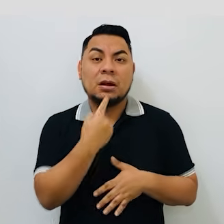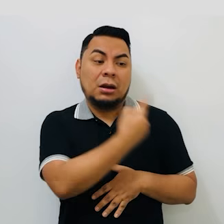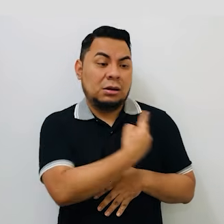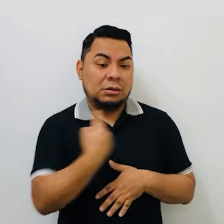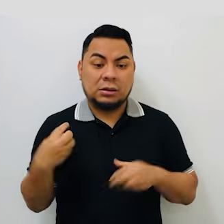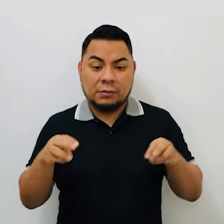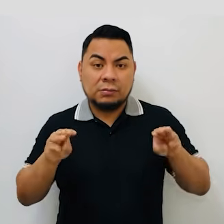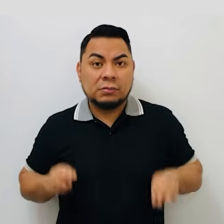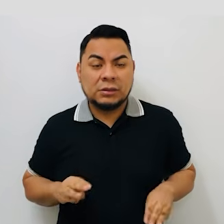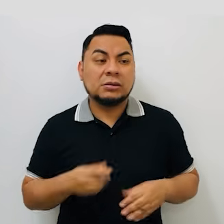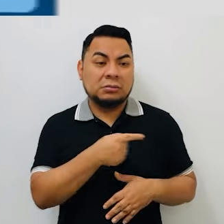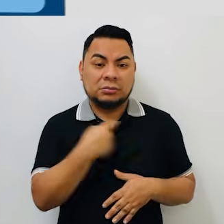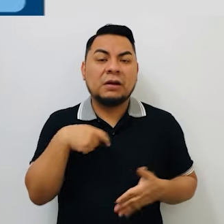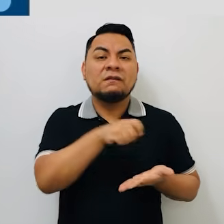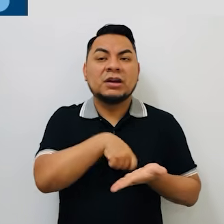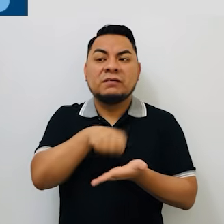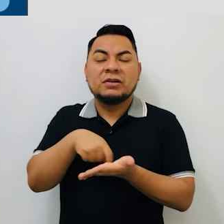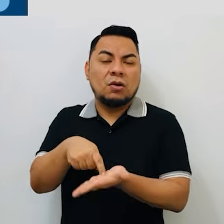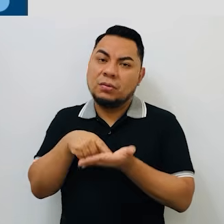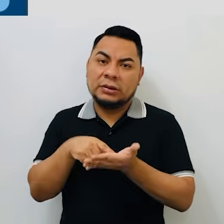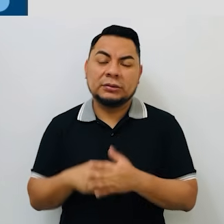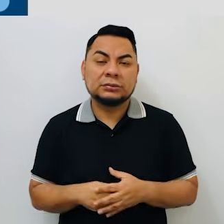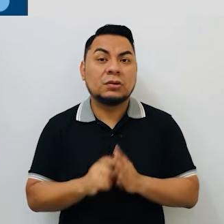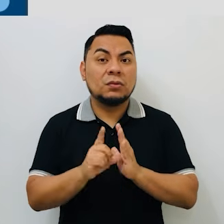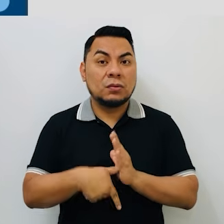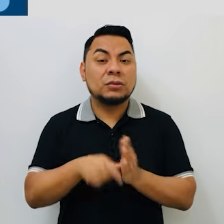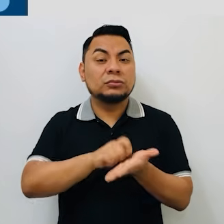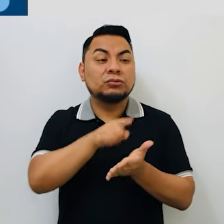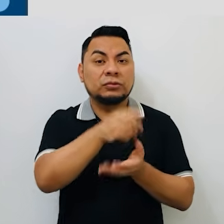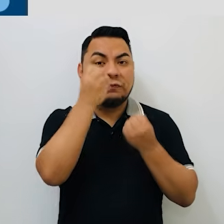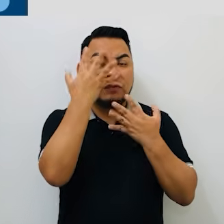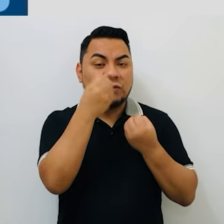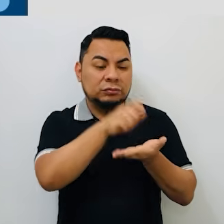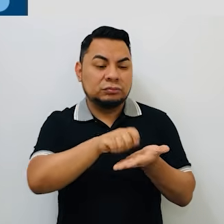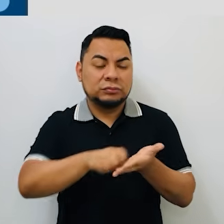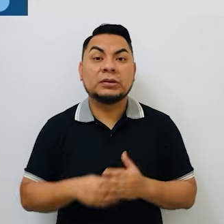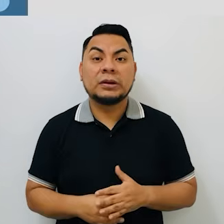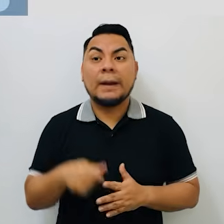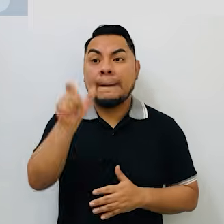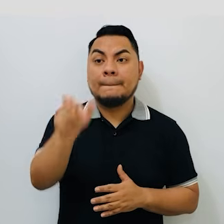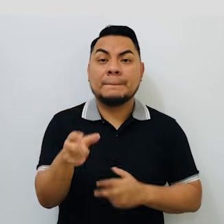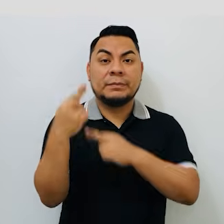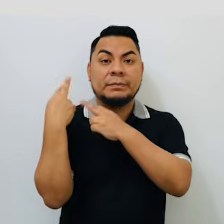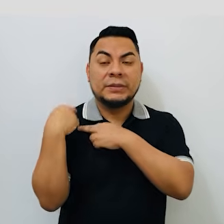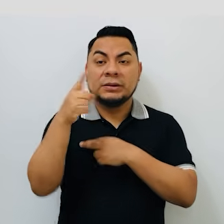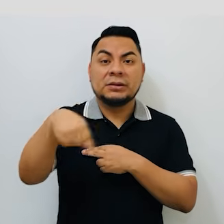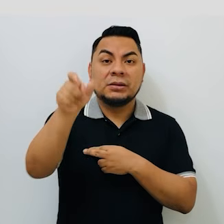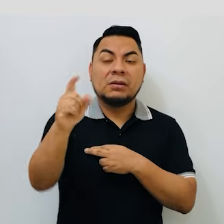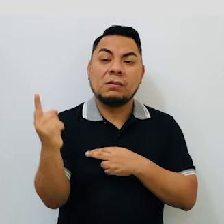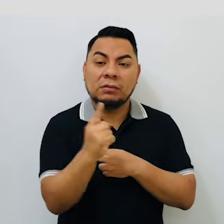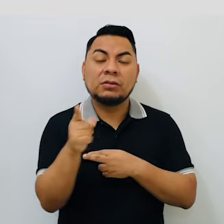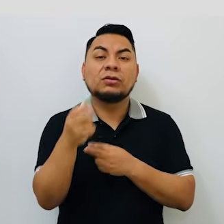miembro de mesa firma las actas de manera obligatoria. Luego escriben sus datos. Las personeras o